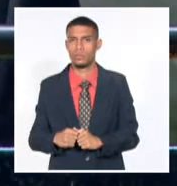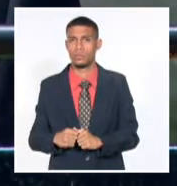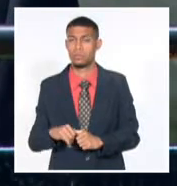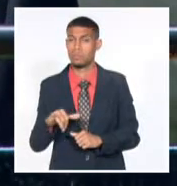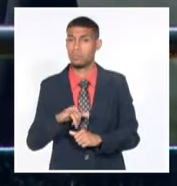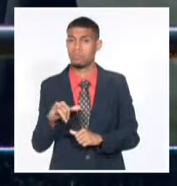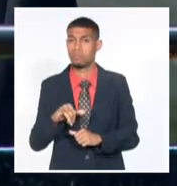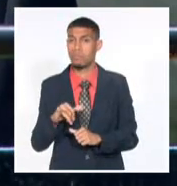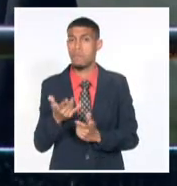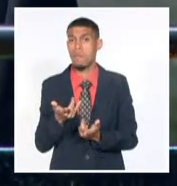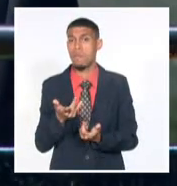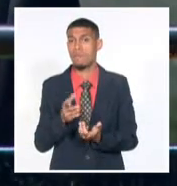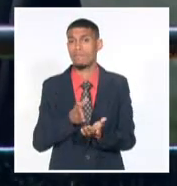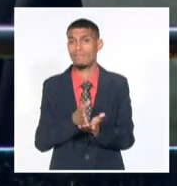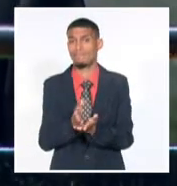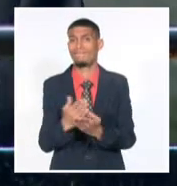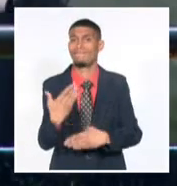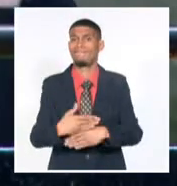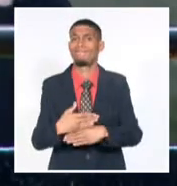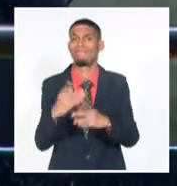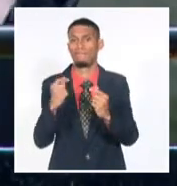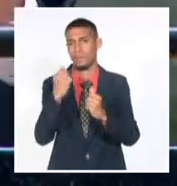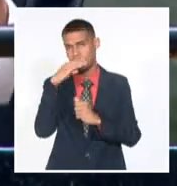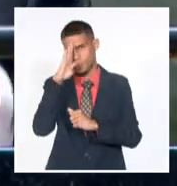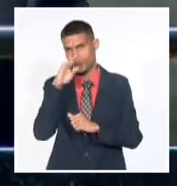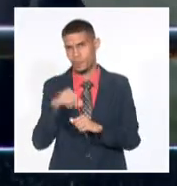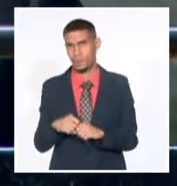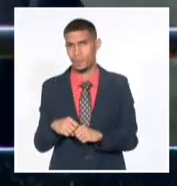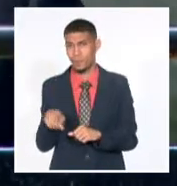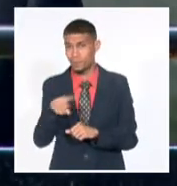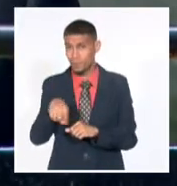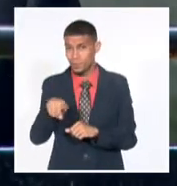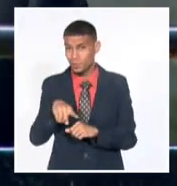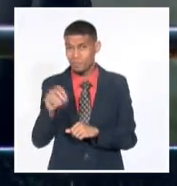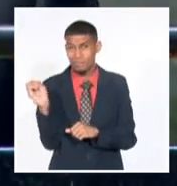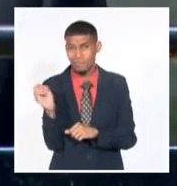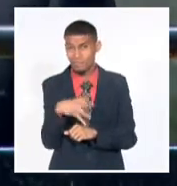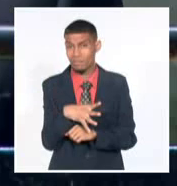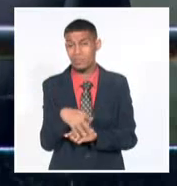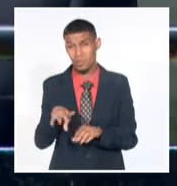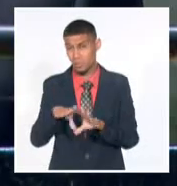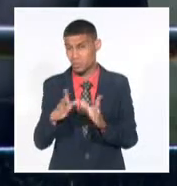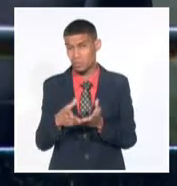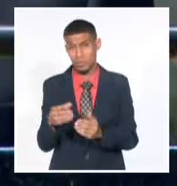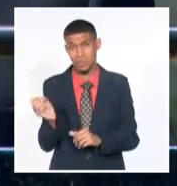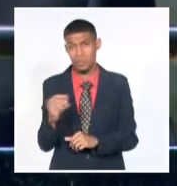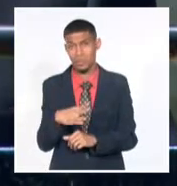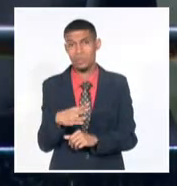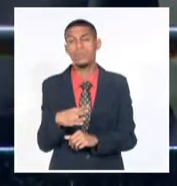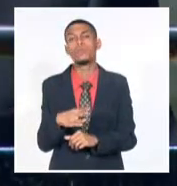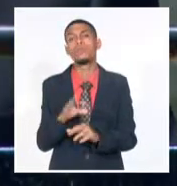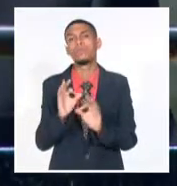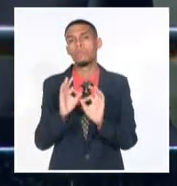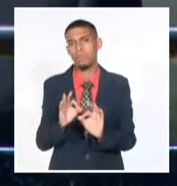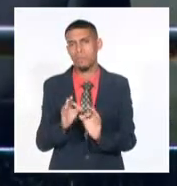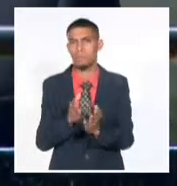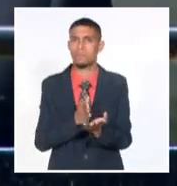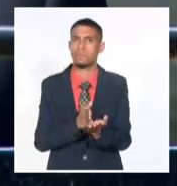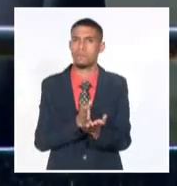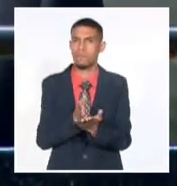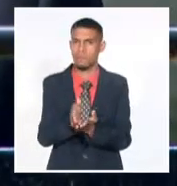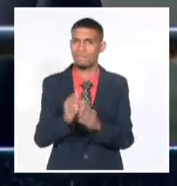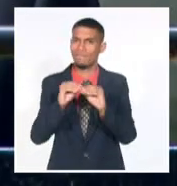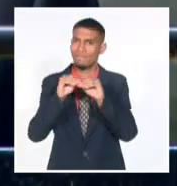la economía cubana. Con esa falsa calificación se eleva exponencialmente el